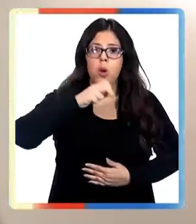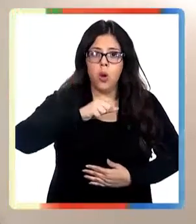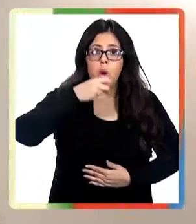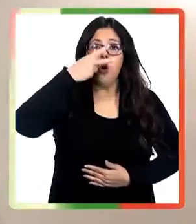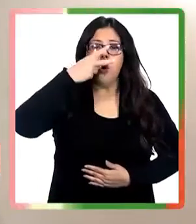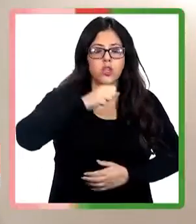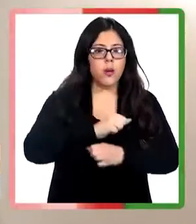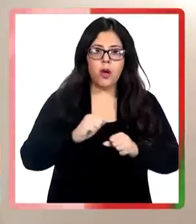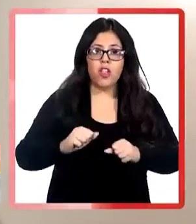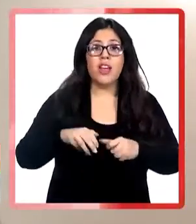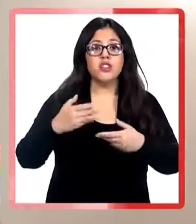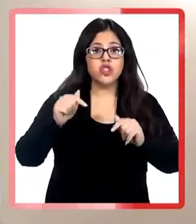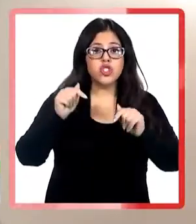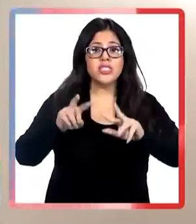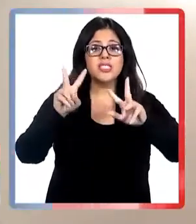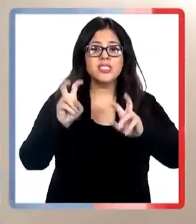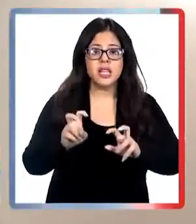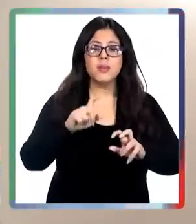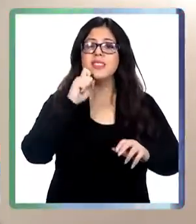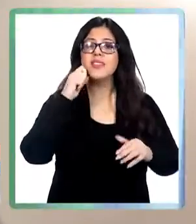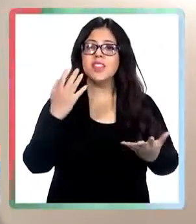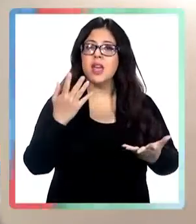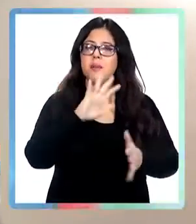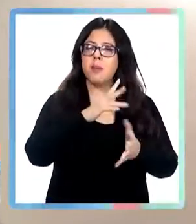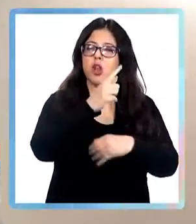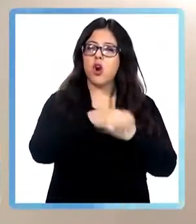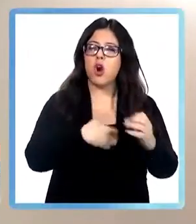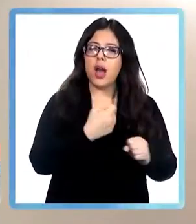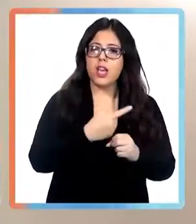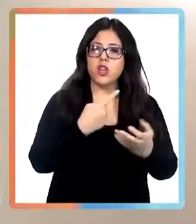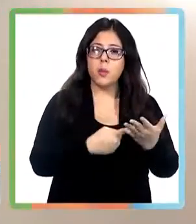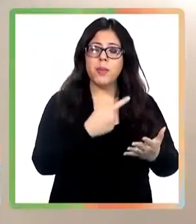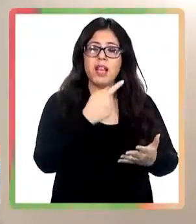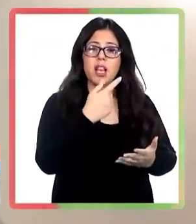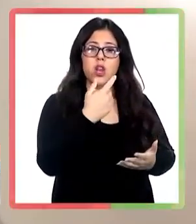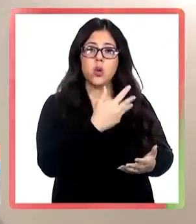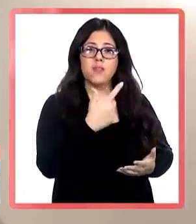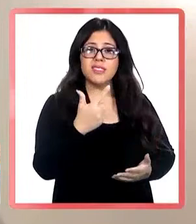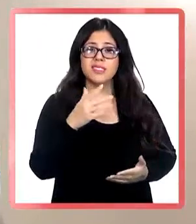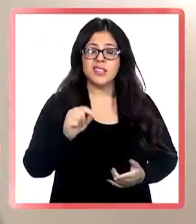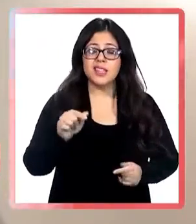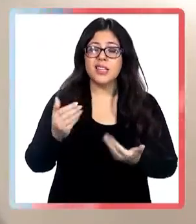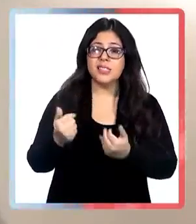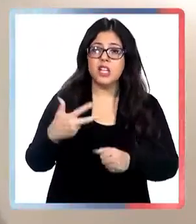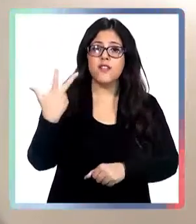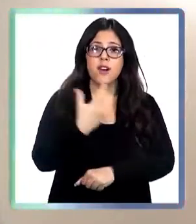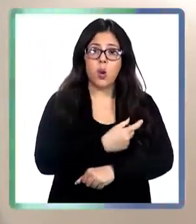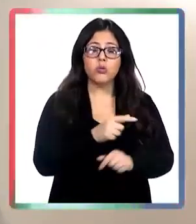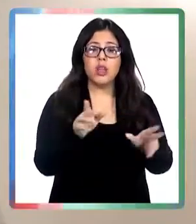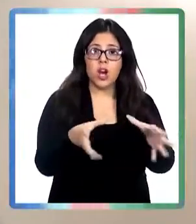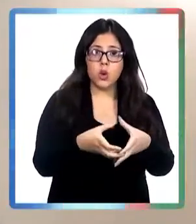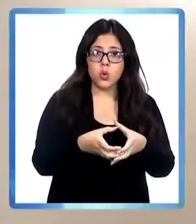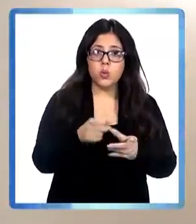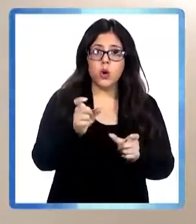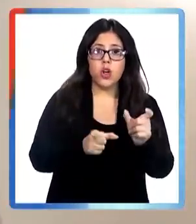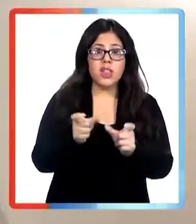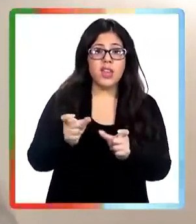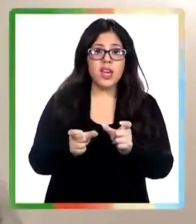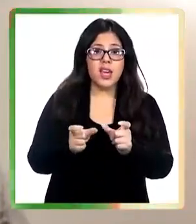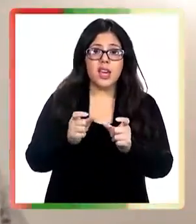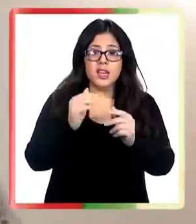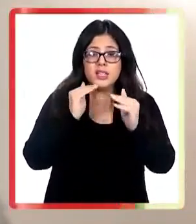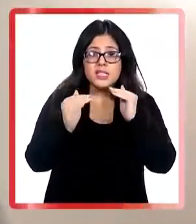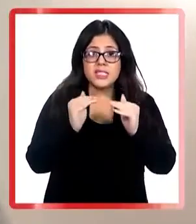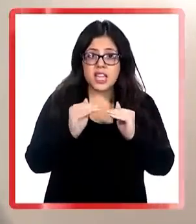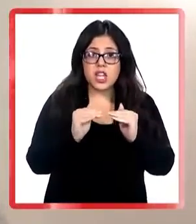en ese escenario, estoy hablando de los años 70, existía la necesidad de vacunar a este grupo de pacientes,